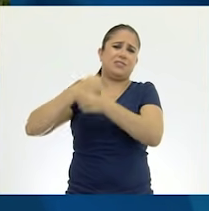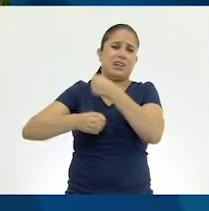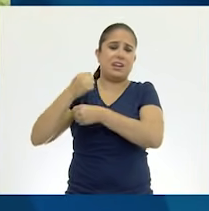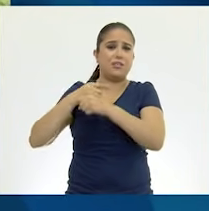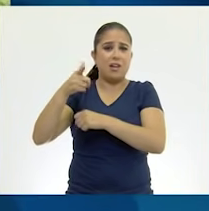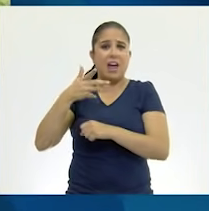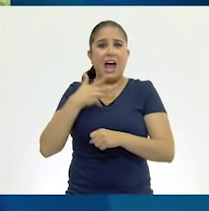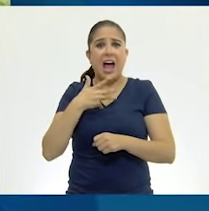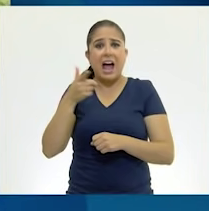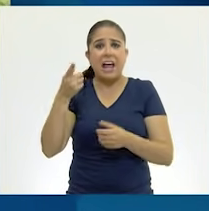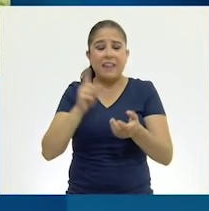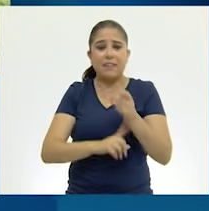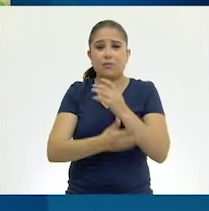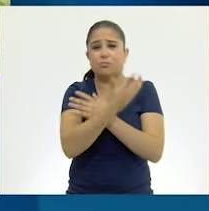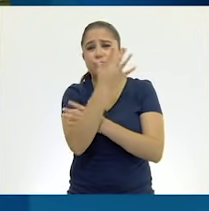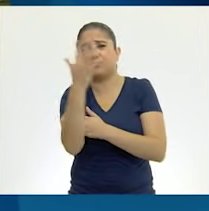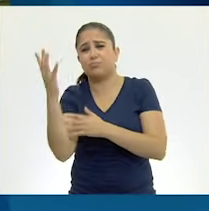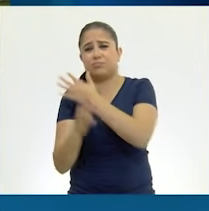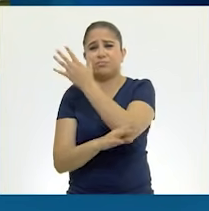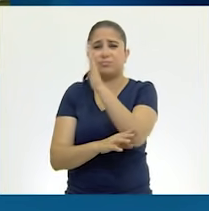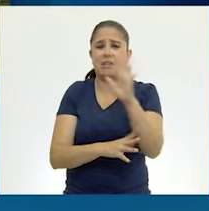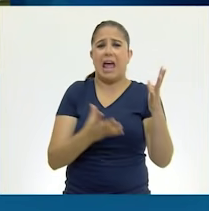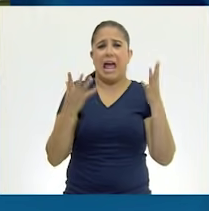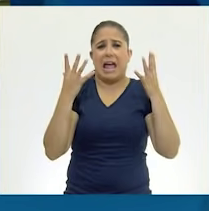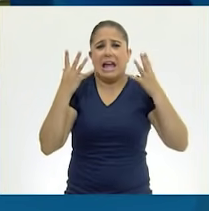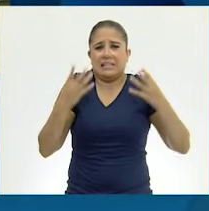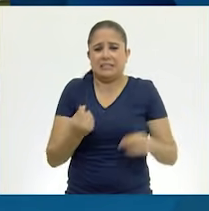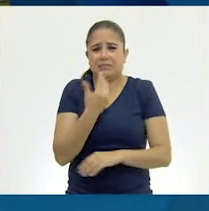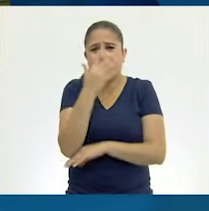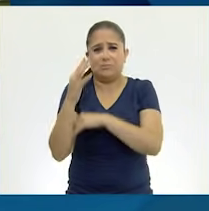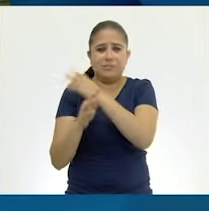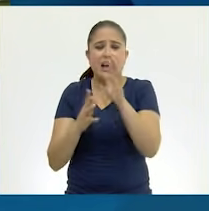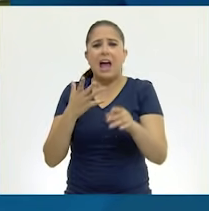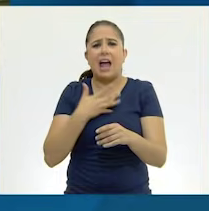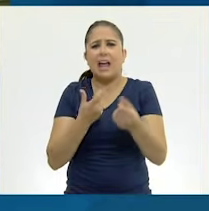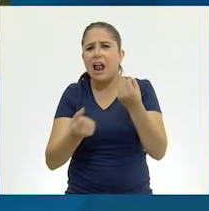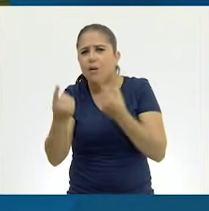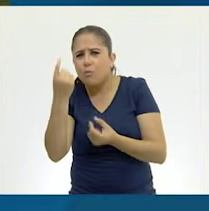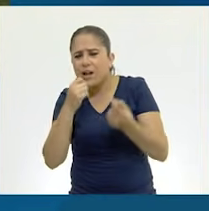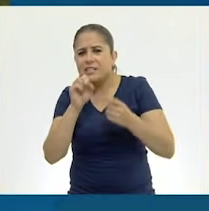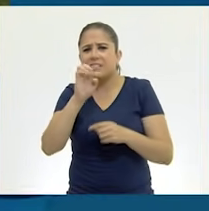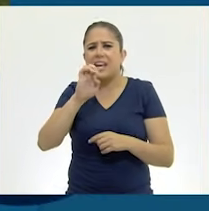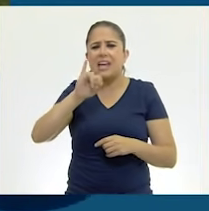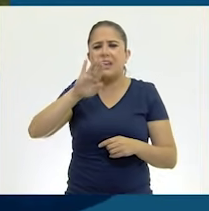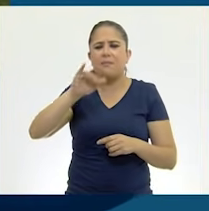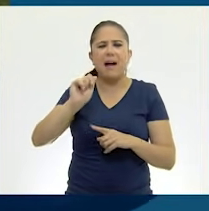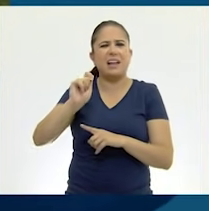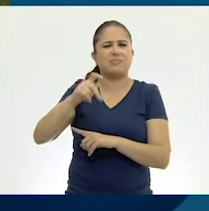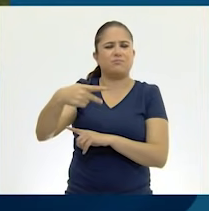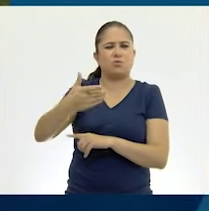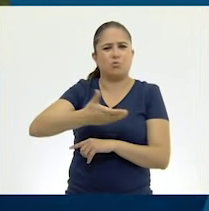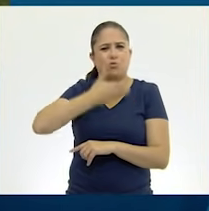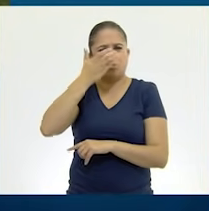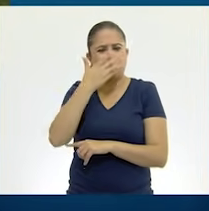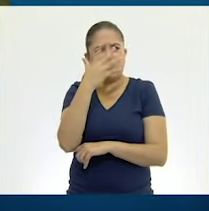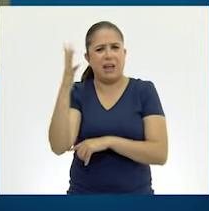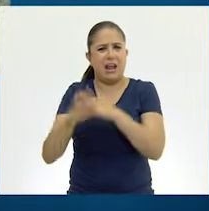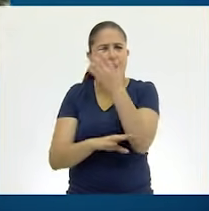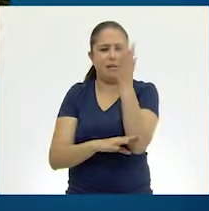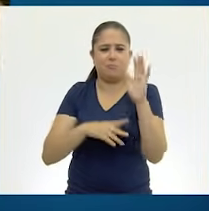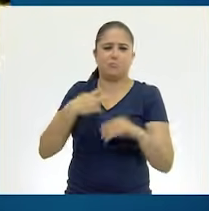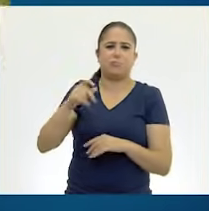estuvo cubierto por selva. Por eso aún quedan algunas ceibas, árboles típicos de la selva.